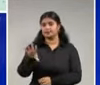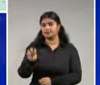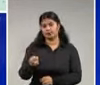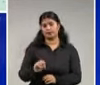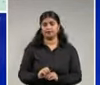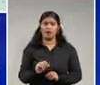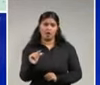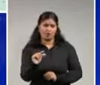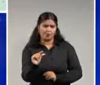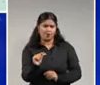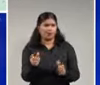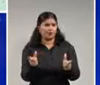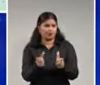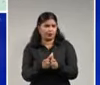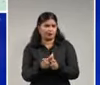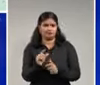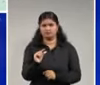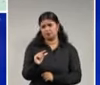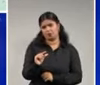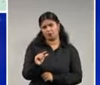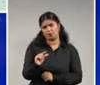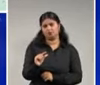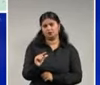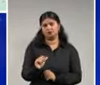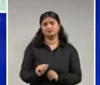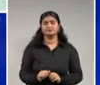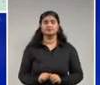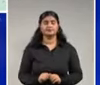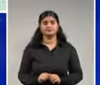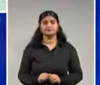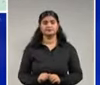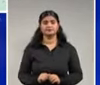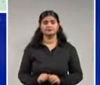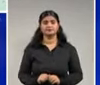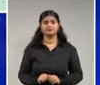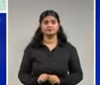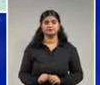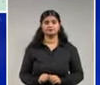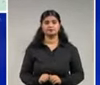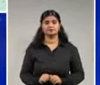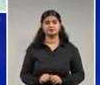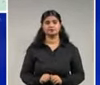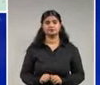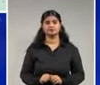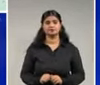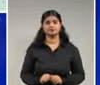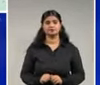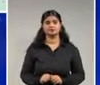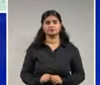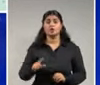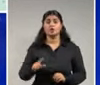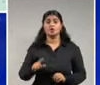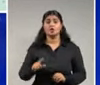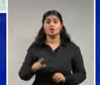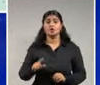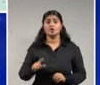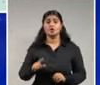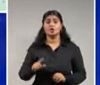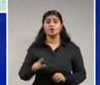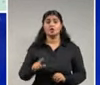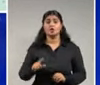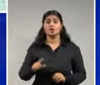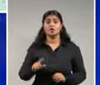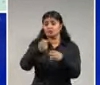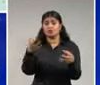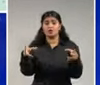pequeña que indiscutiblemente la celebramos, pero indiscutiblemente tenemos que seguir trabajando en este grupo de